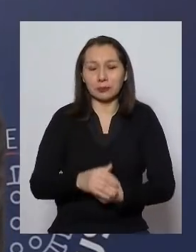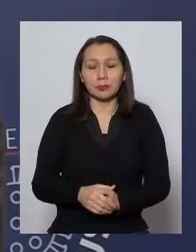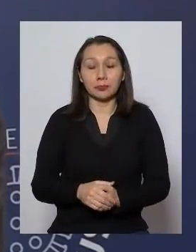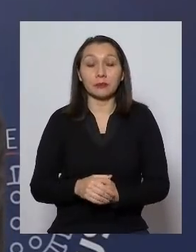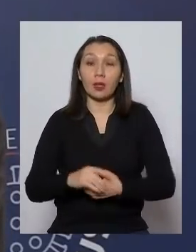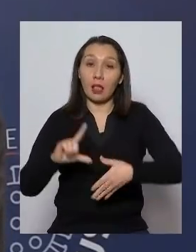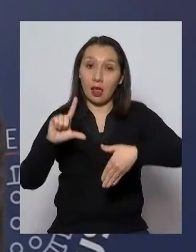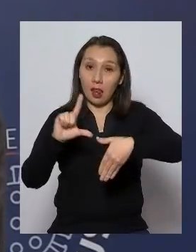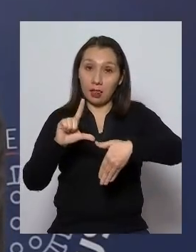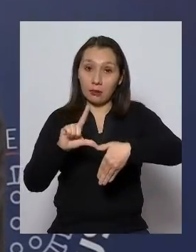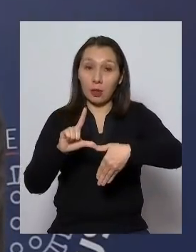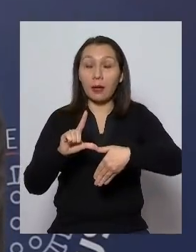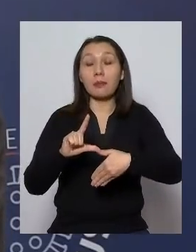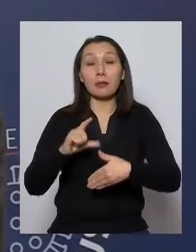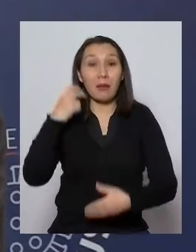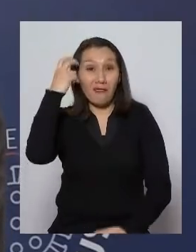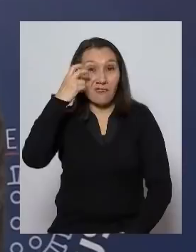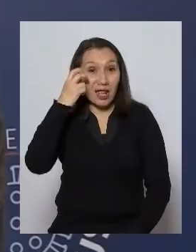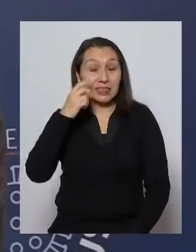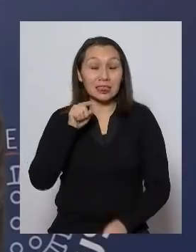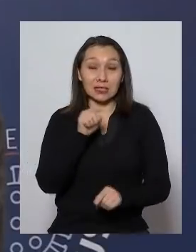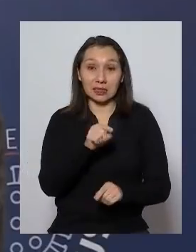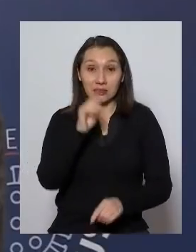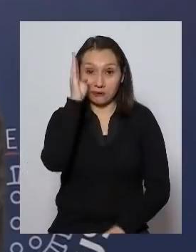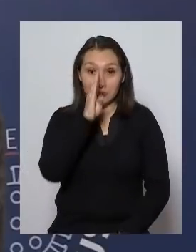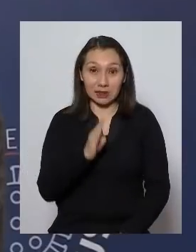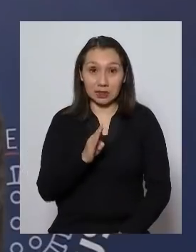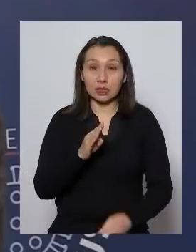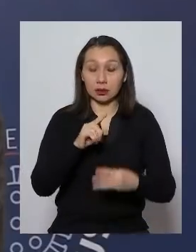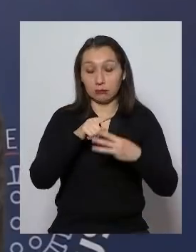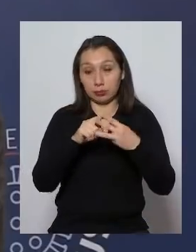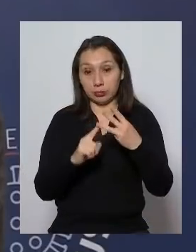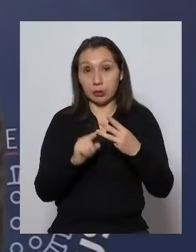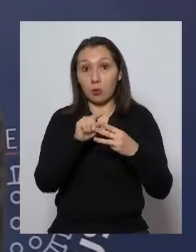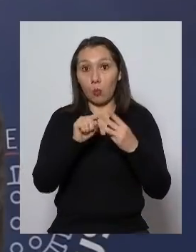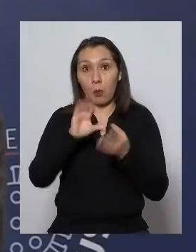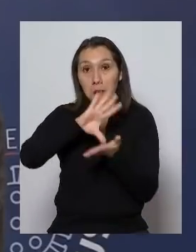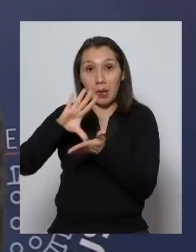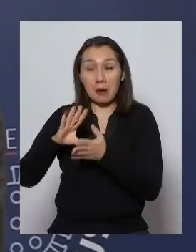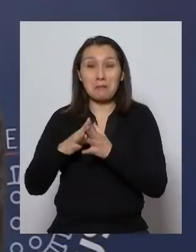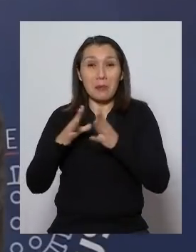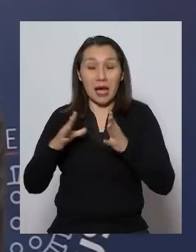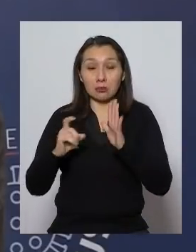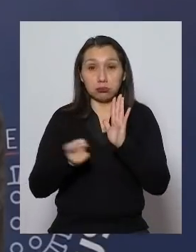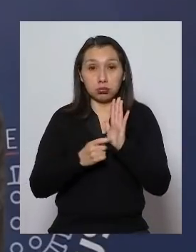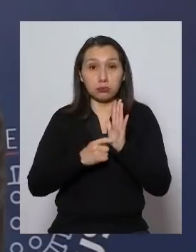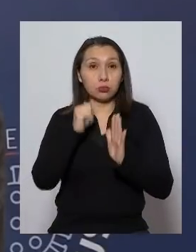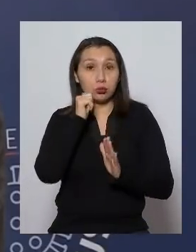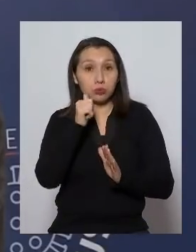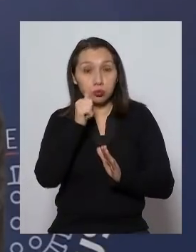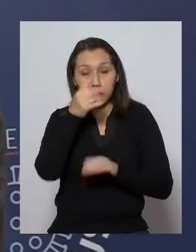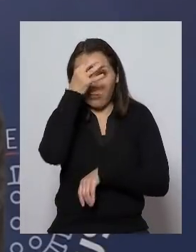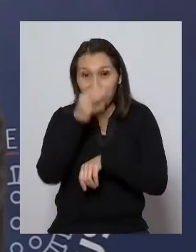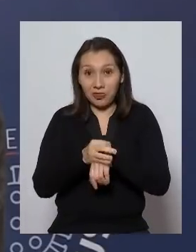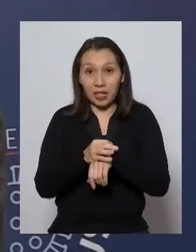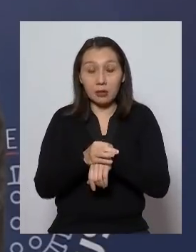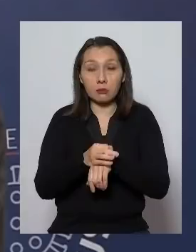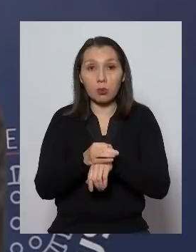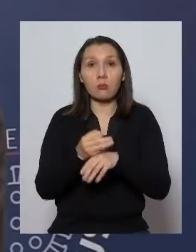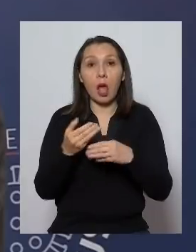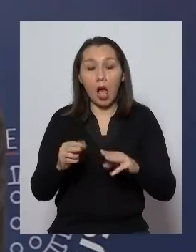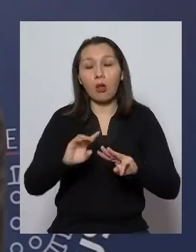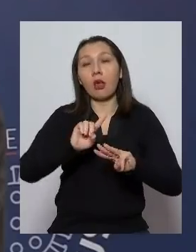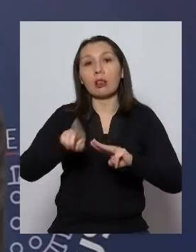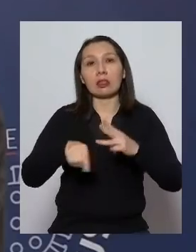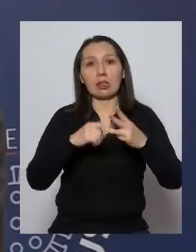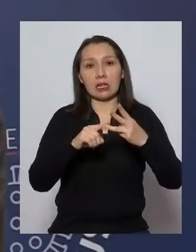Latinoamérica, Brasil, que es uno de los tres países del mundo en que está reportando más casos diariamente, ha pasado al